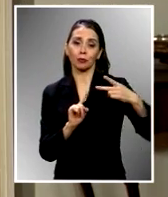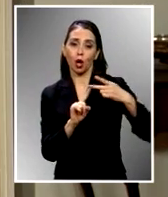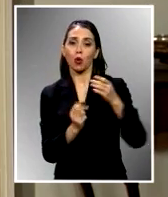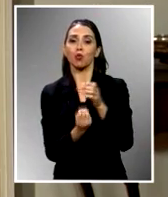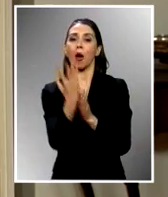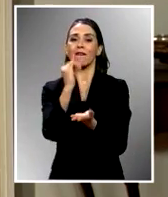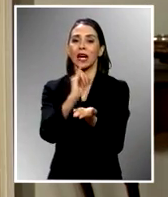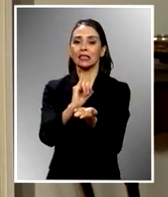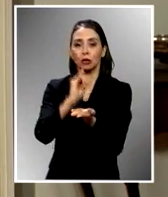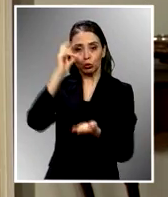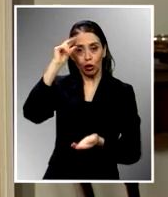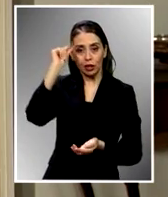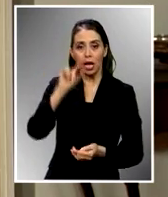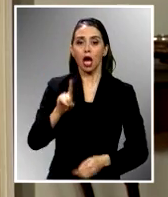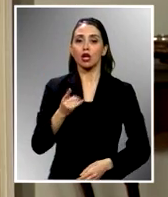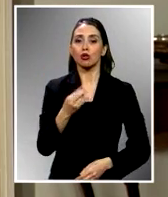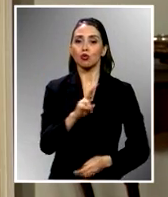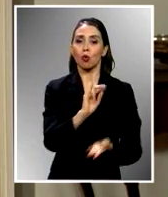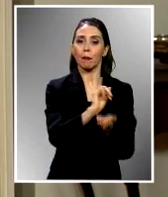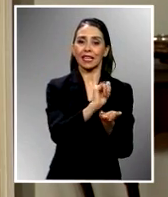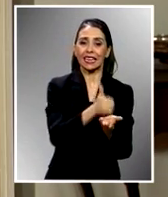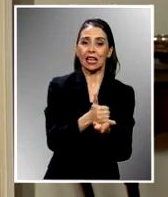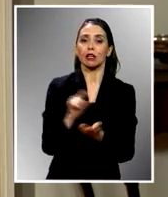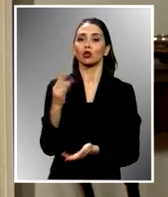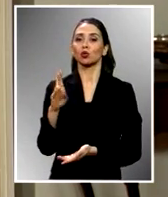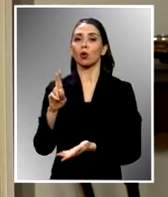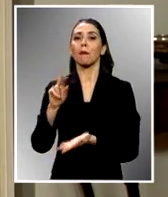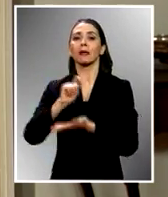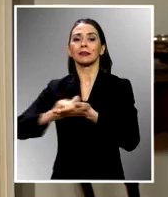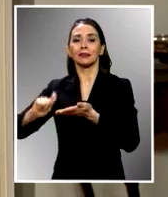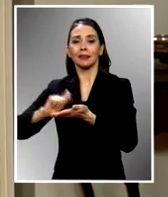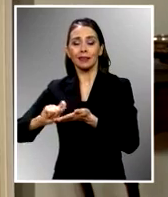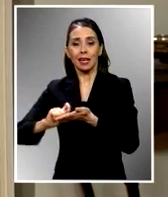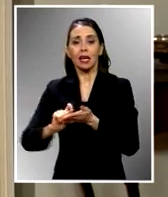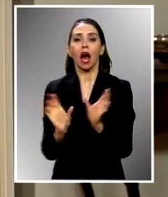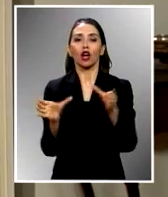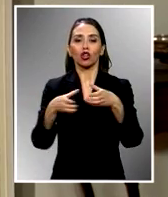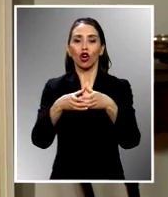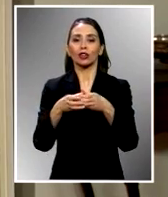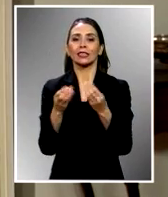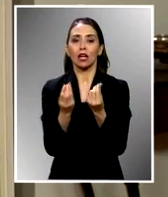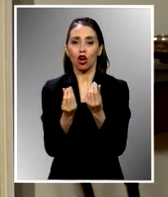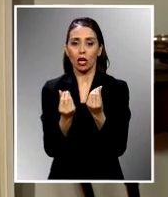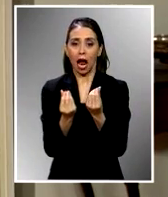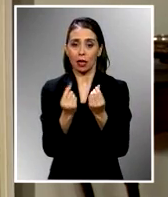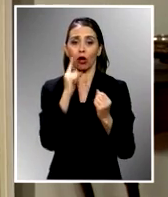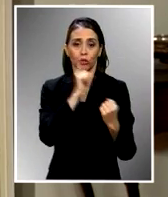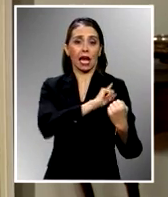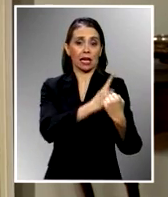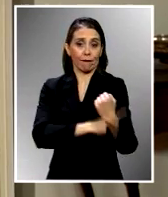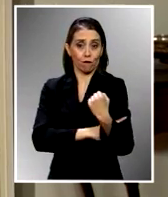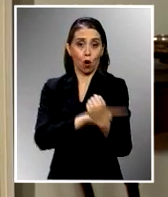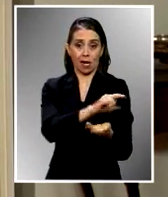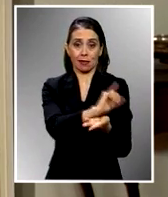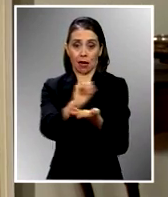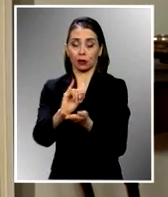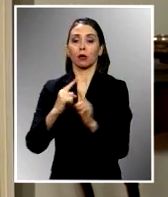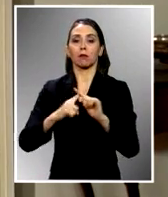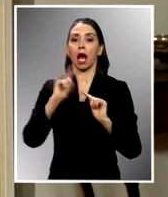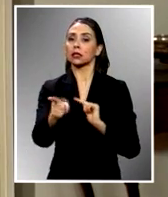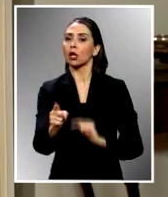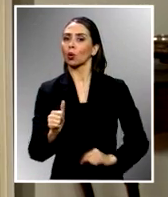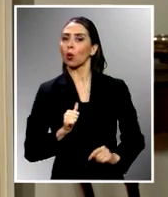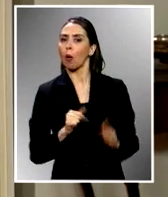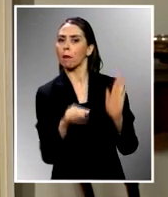con una subsecretaría y una superintendencia y un consejo de la calidad con la fuerza para exigir el cumplimiento de estándares de